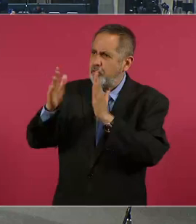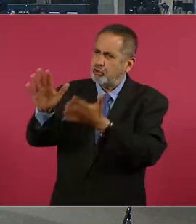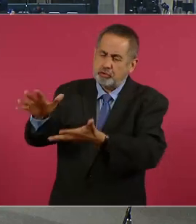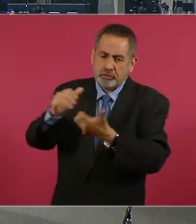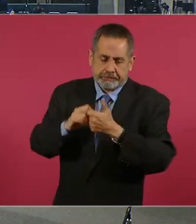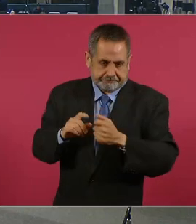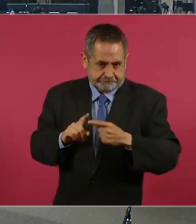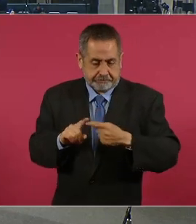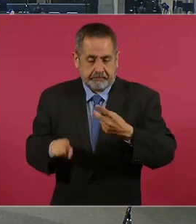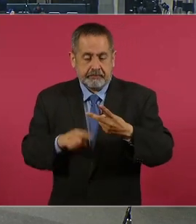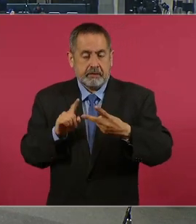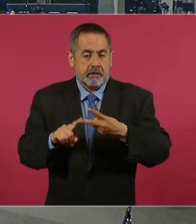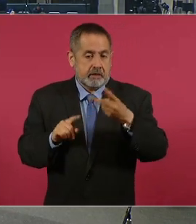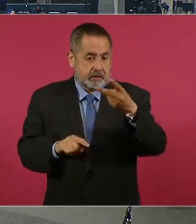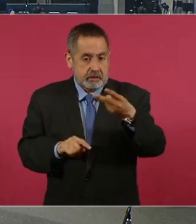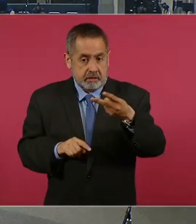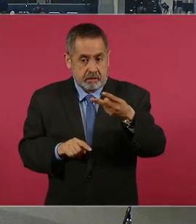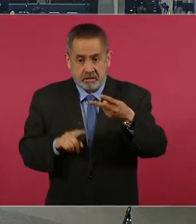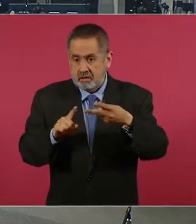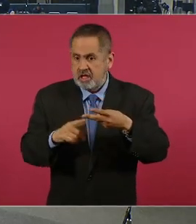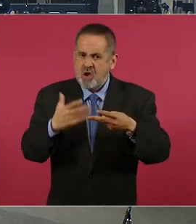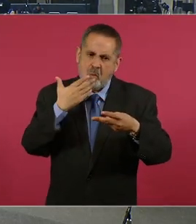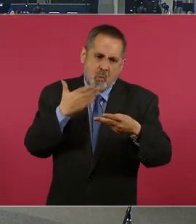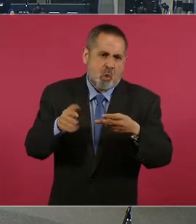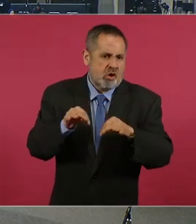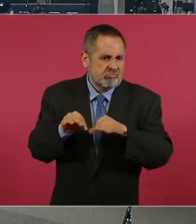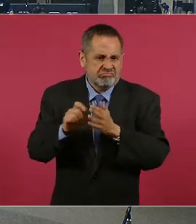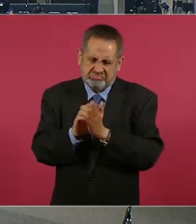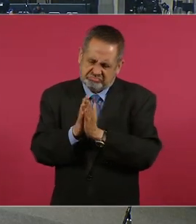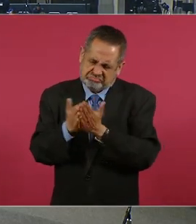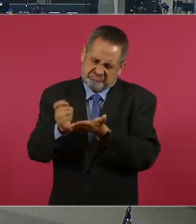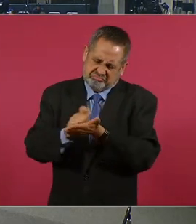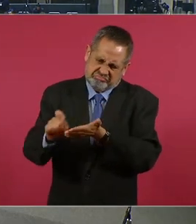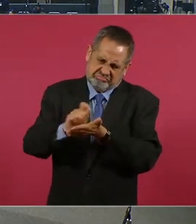El segundo, que hizo un buen trabajo editorial